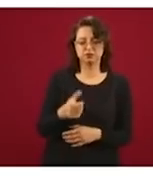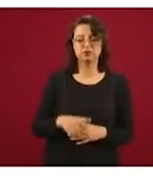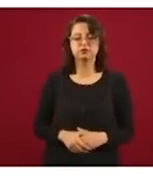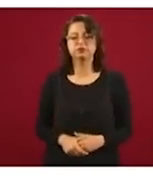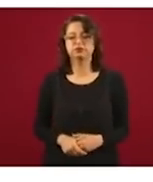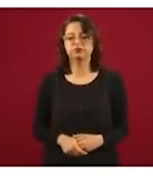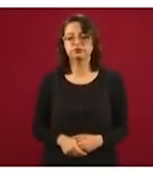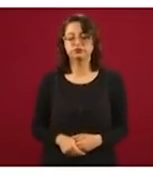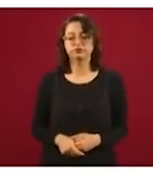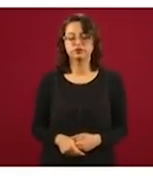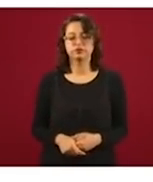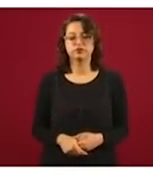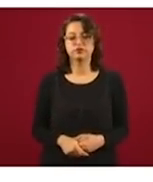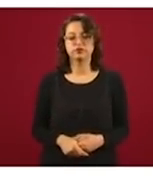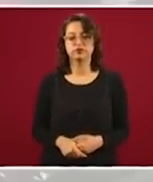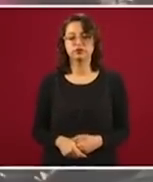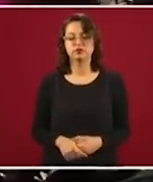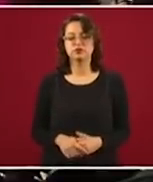Eso